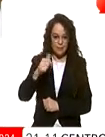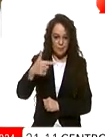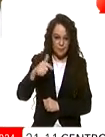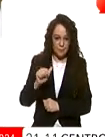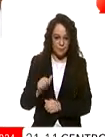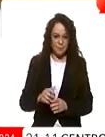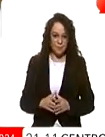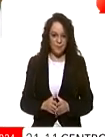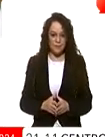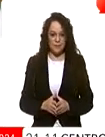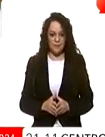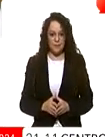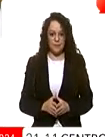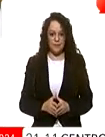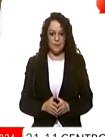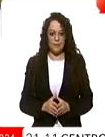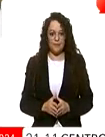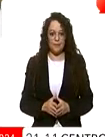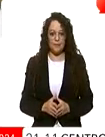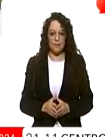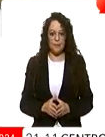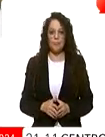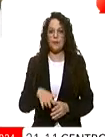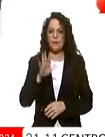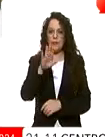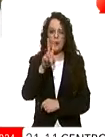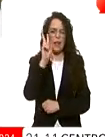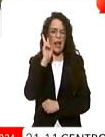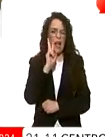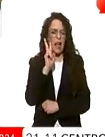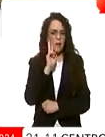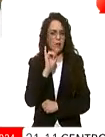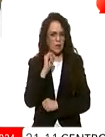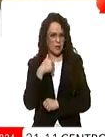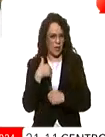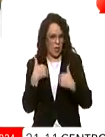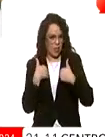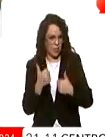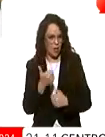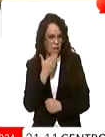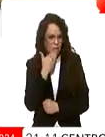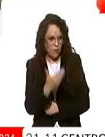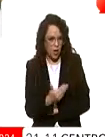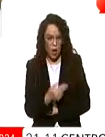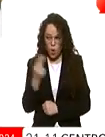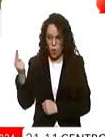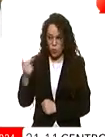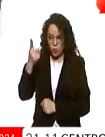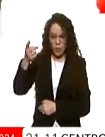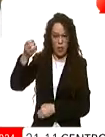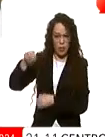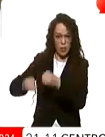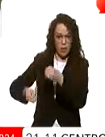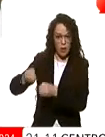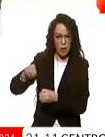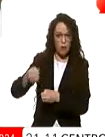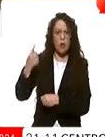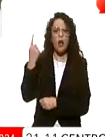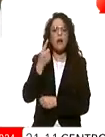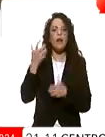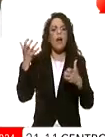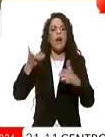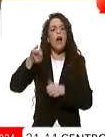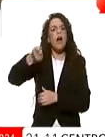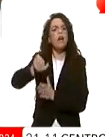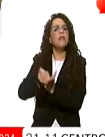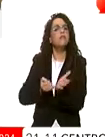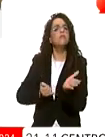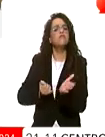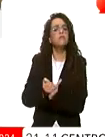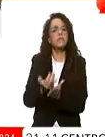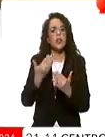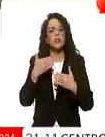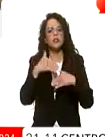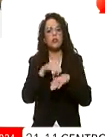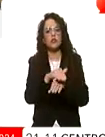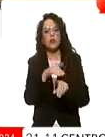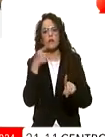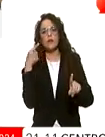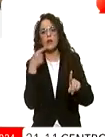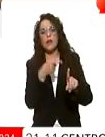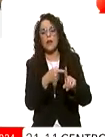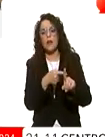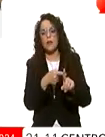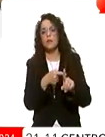nada más para ver si estamos traduciendo bien. Lo que hizo el tribunal fue pronunciarse respecto a la invasión